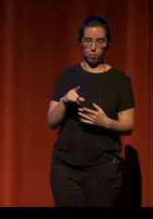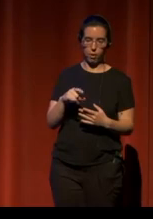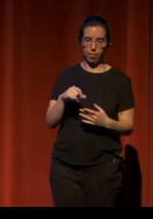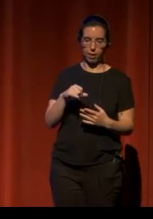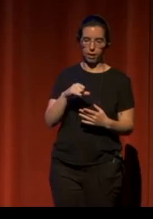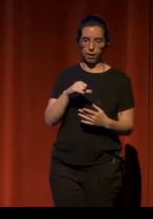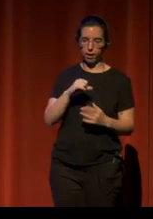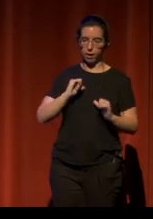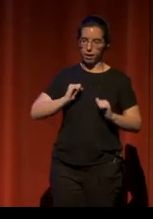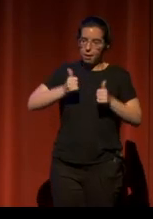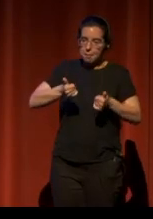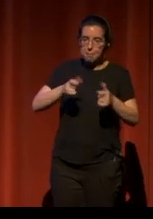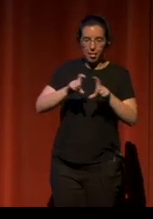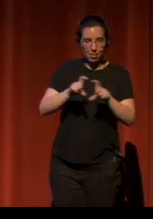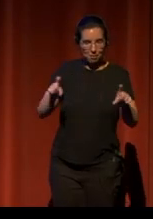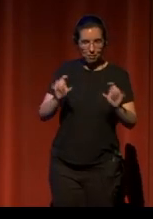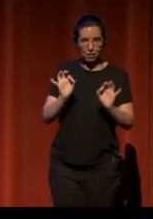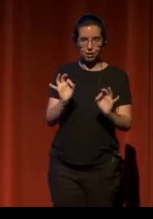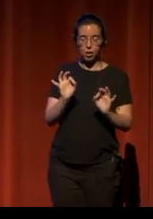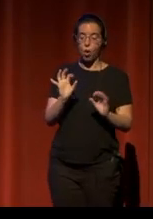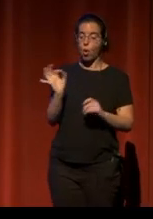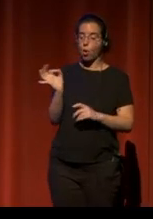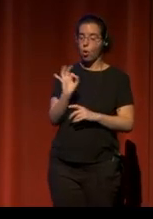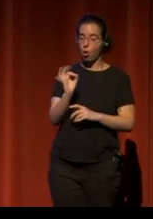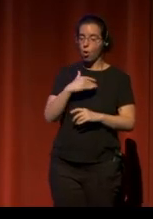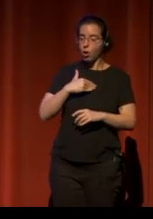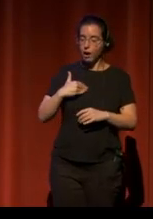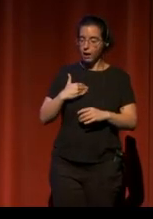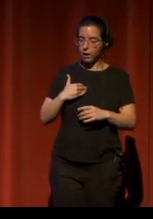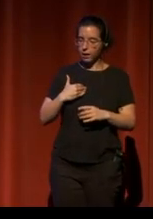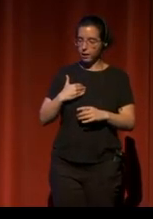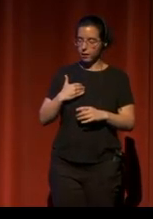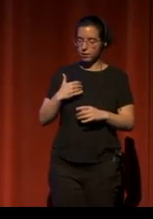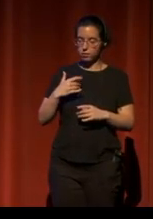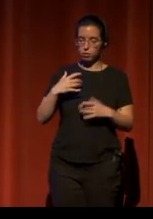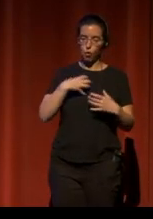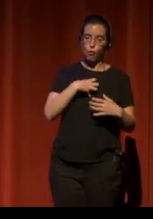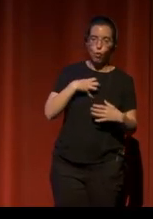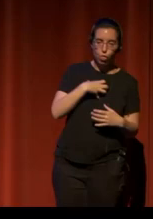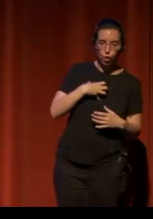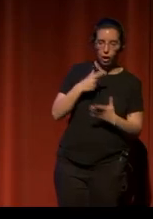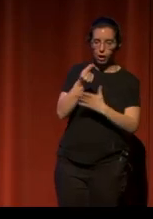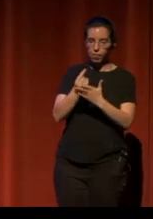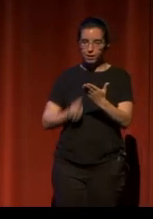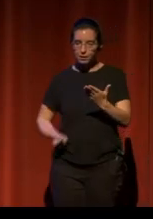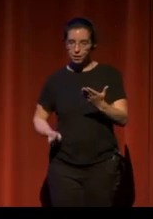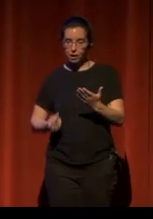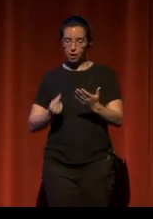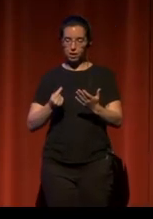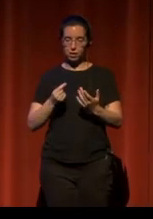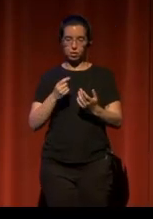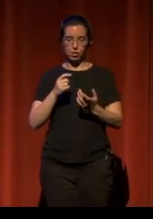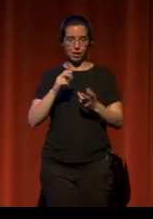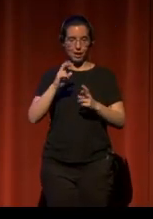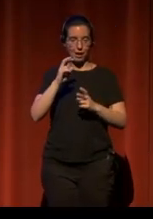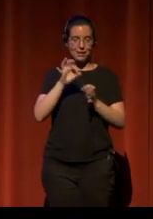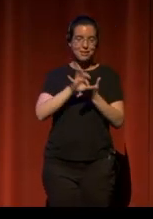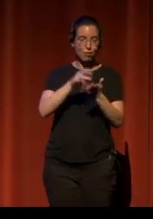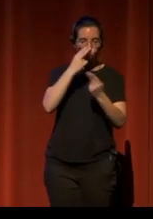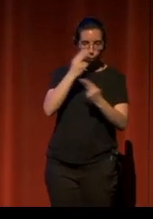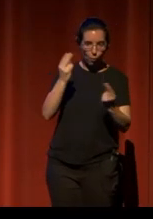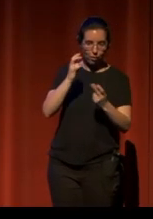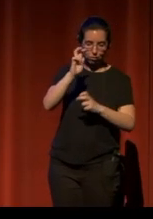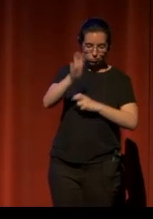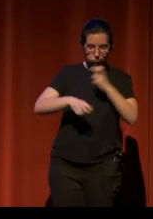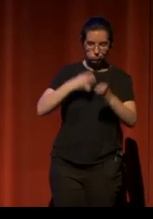sociales o de combinar funcionarios diseñadores y usuarios en el rediseño de servicios públicos poniendo a las personas